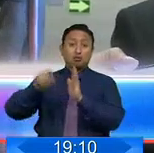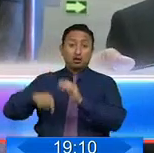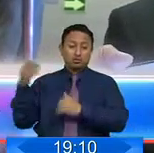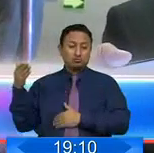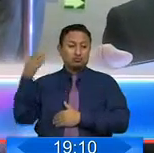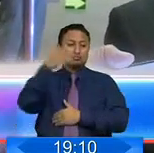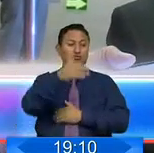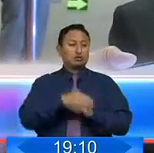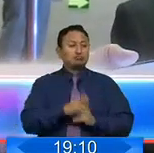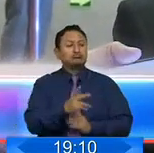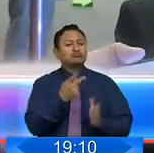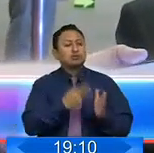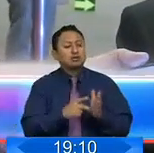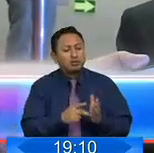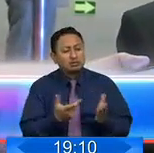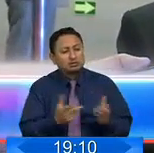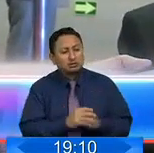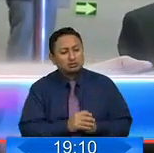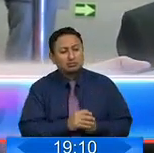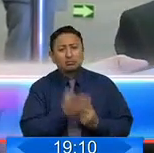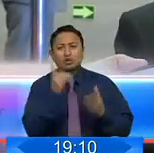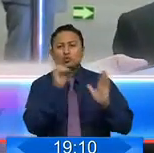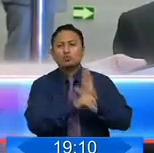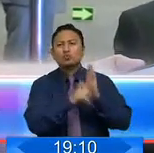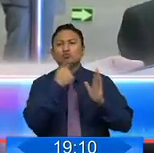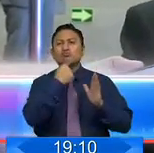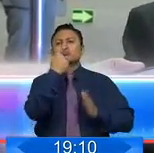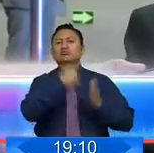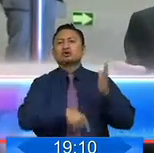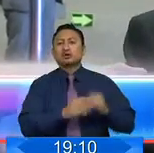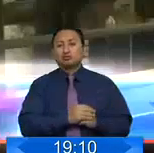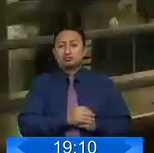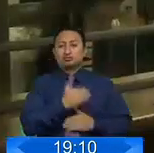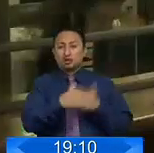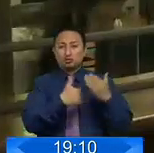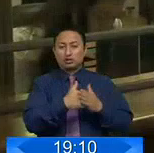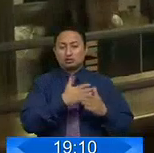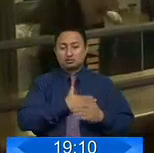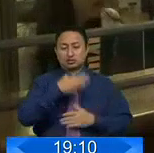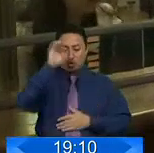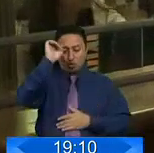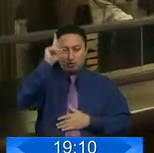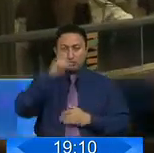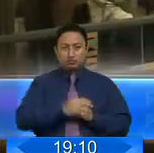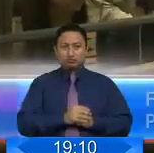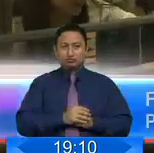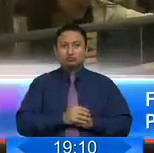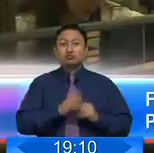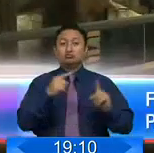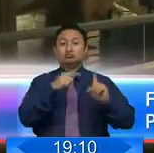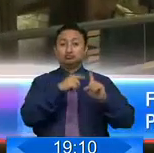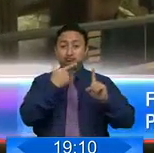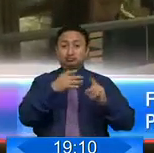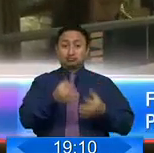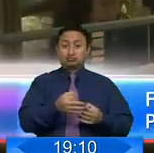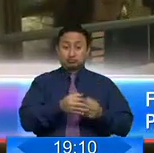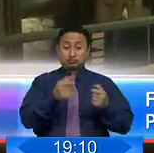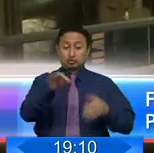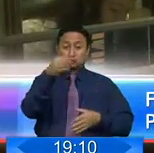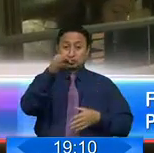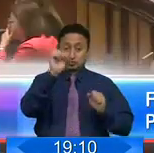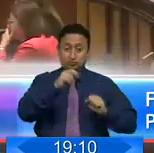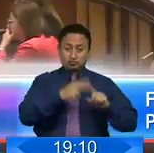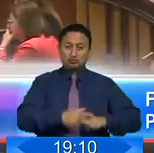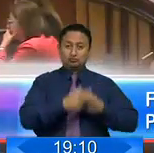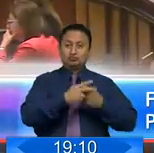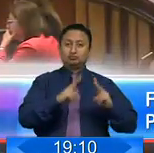el contexto general de la denuncia y de ahí poder pronunciarme. Los denunciantes esperan que con la documentación presentada se inicie una investigación al